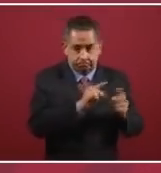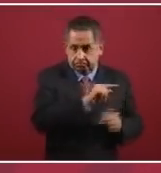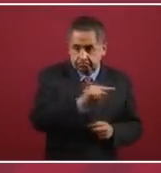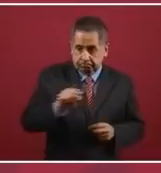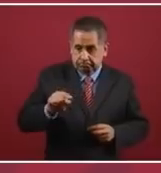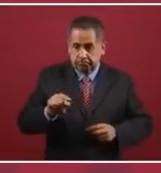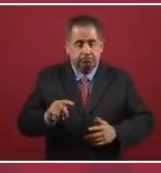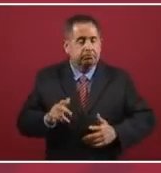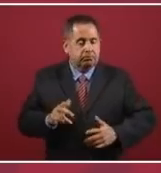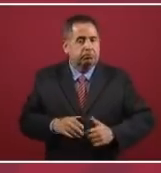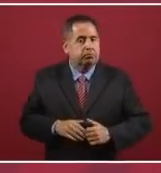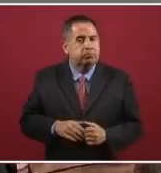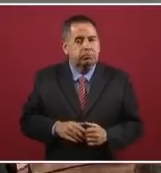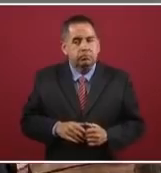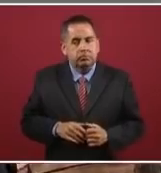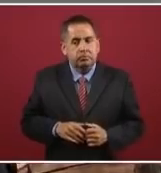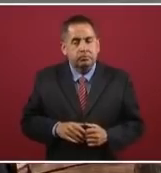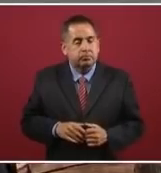que